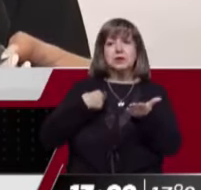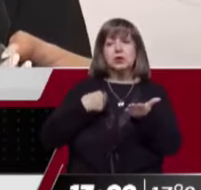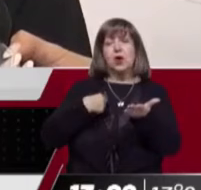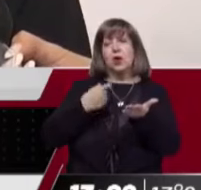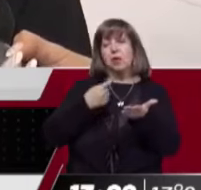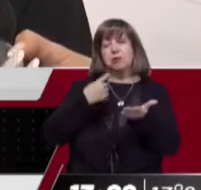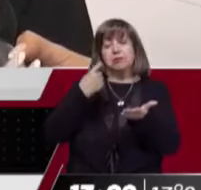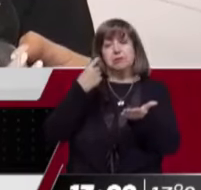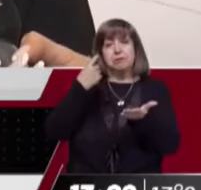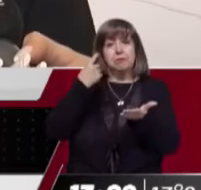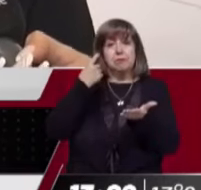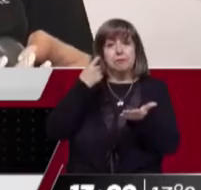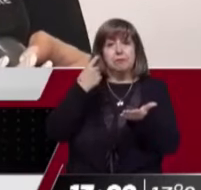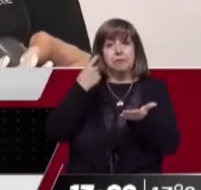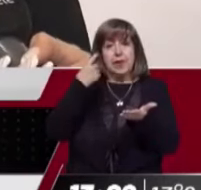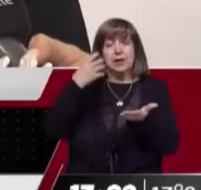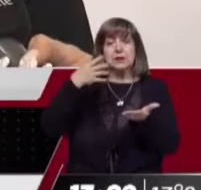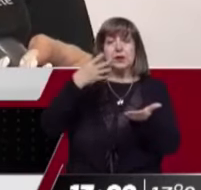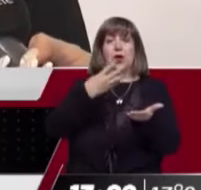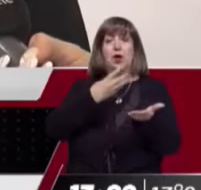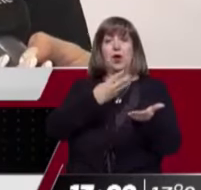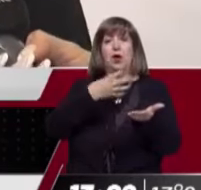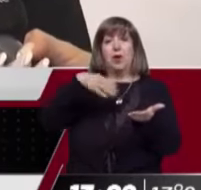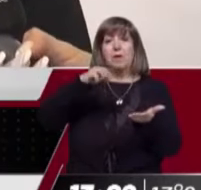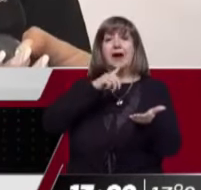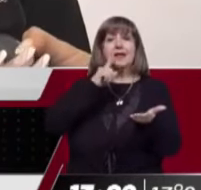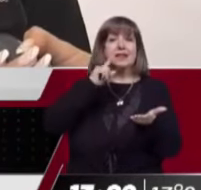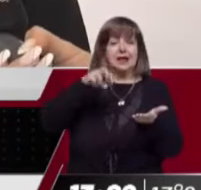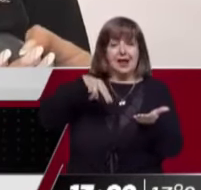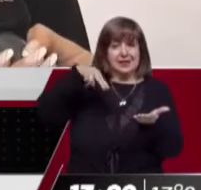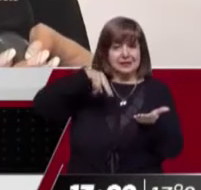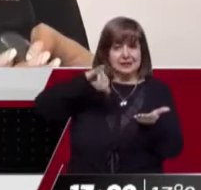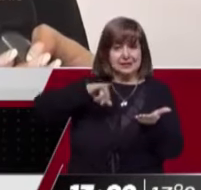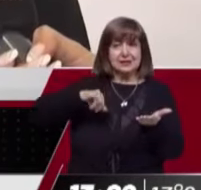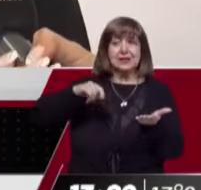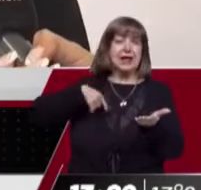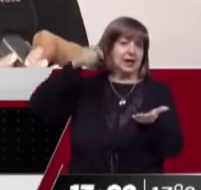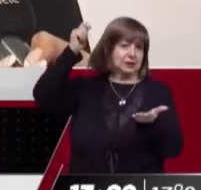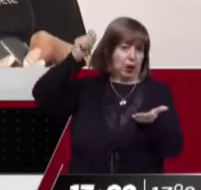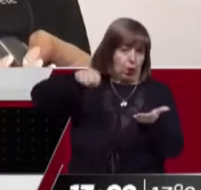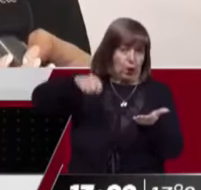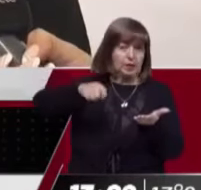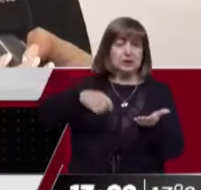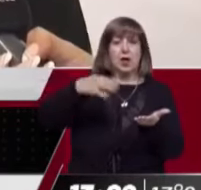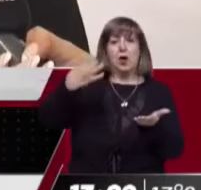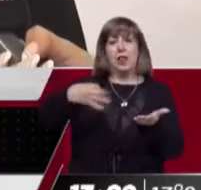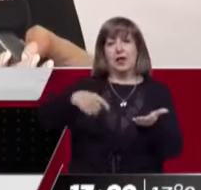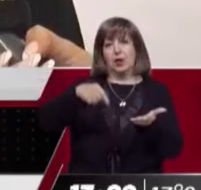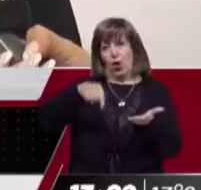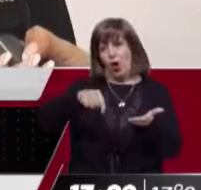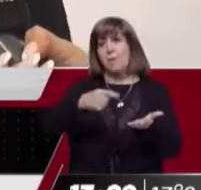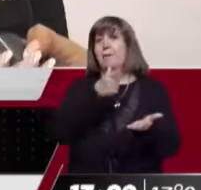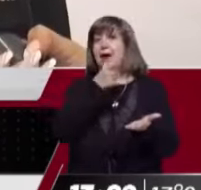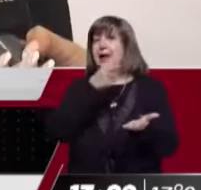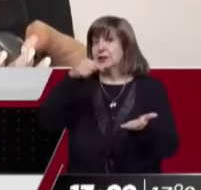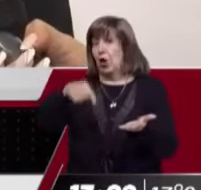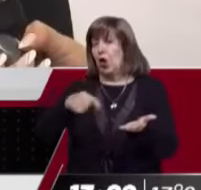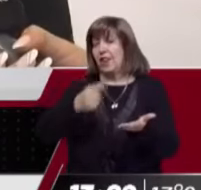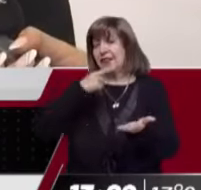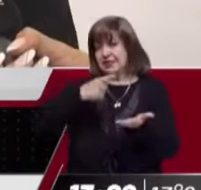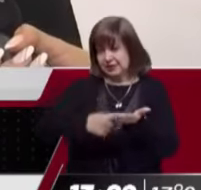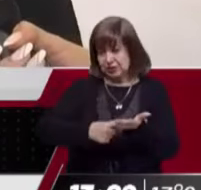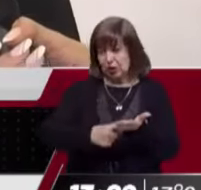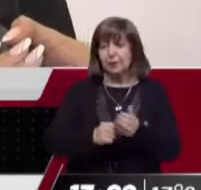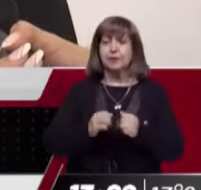doctor Federico Martínez debería expedirse hoy día. ¿Sabe? ¿Esas pericias que se le hicieron a Verónica, cuándo fueron?